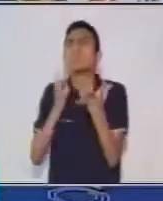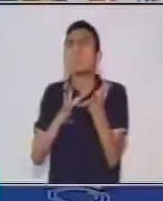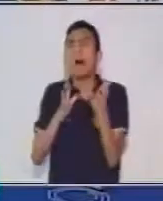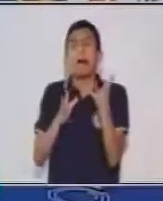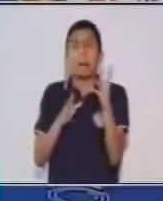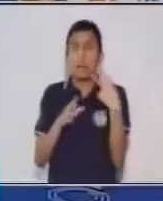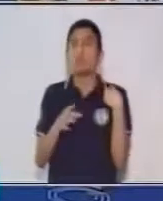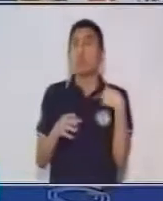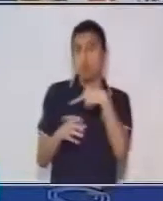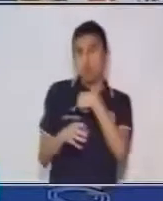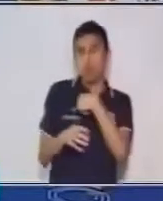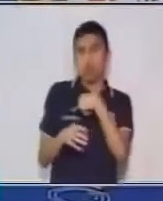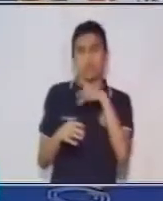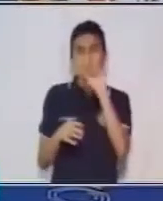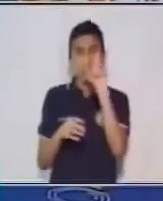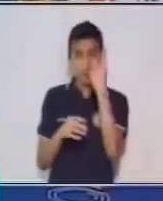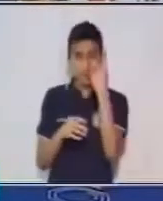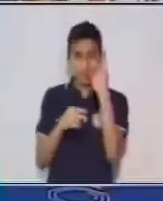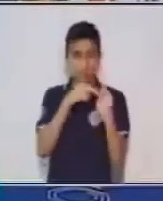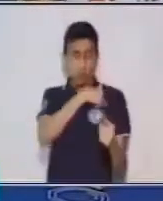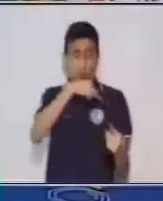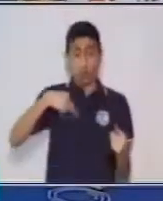Nosotros